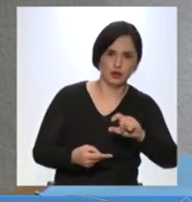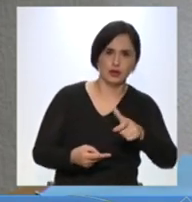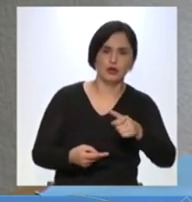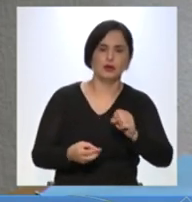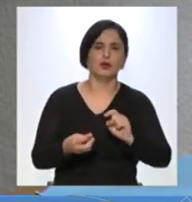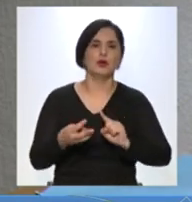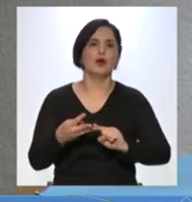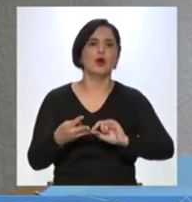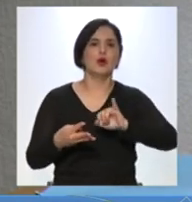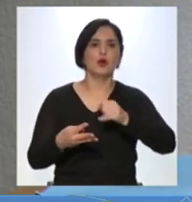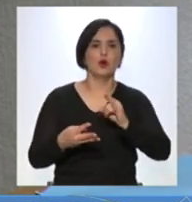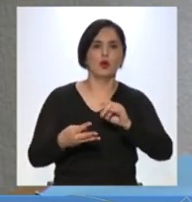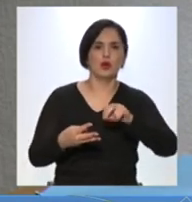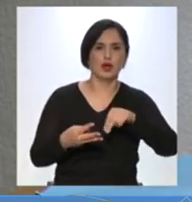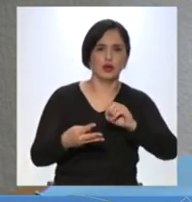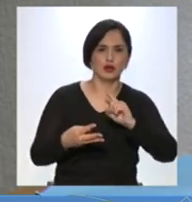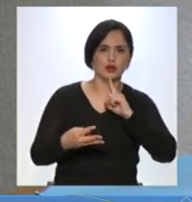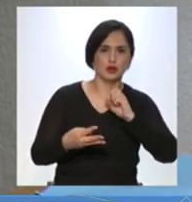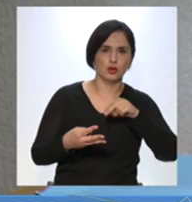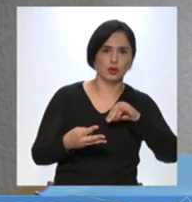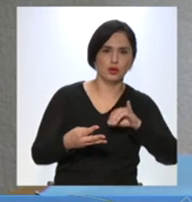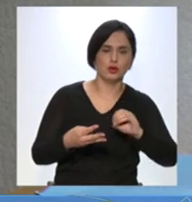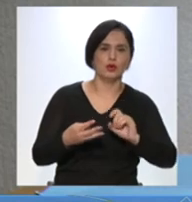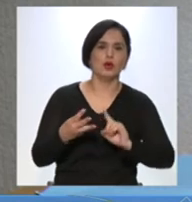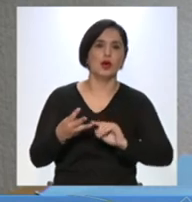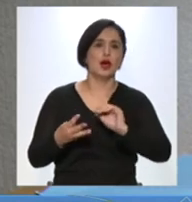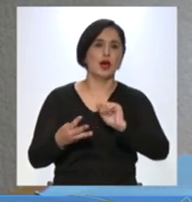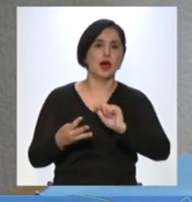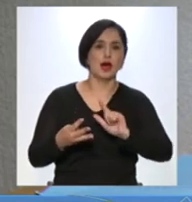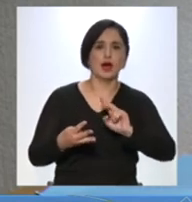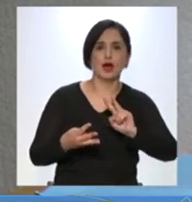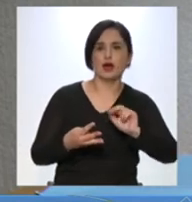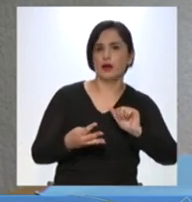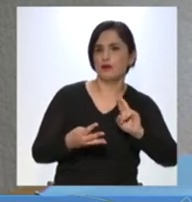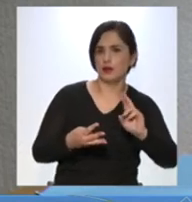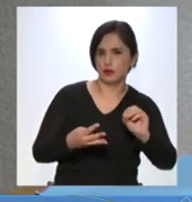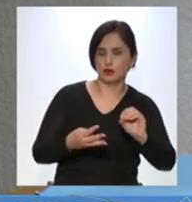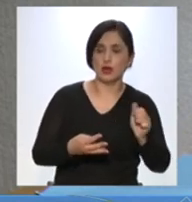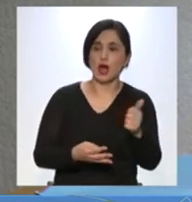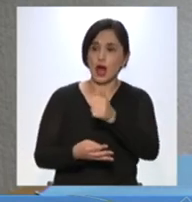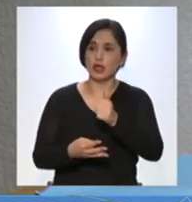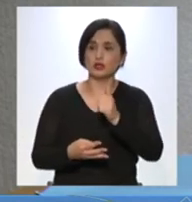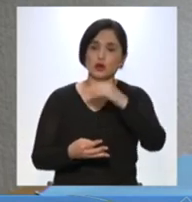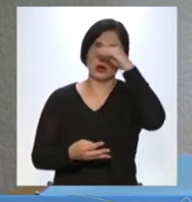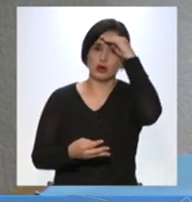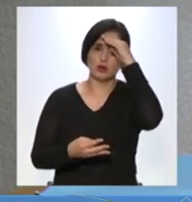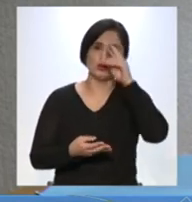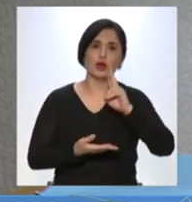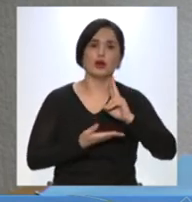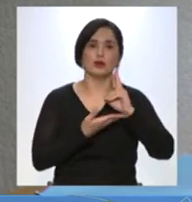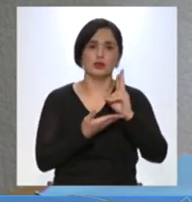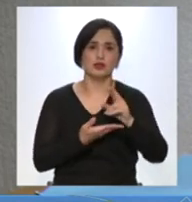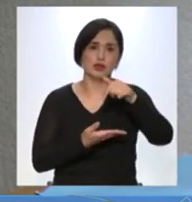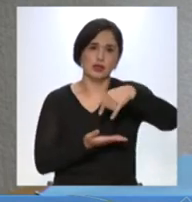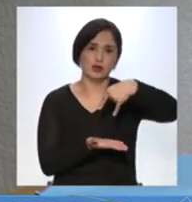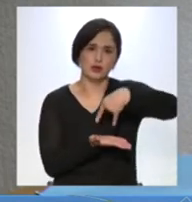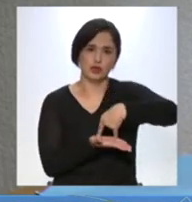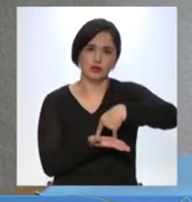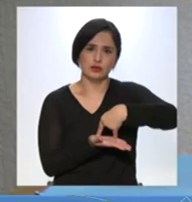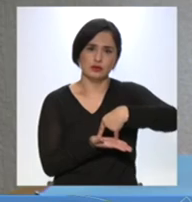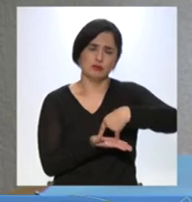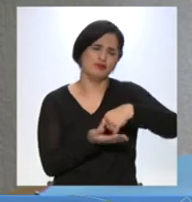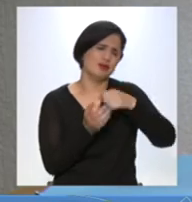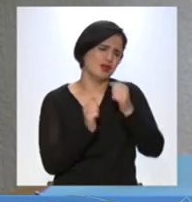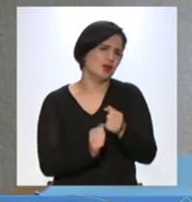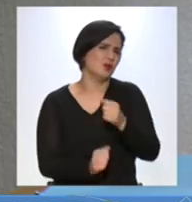Álvaro, a todos ellos que nos han confiado la representación en este Congreso, y pudiera nombrar